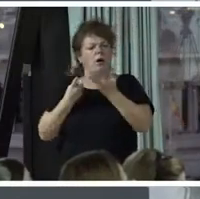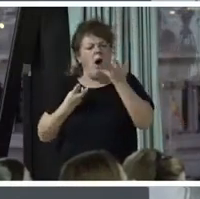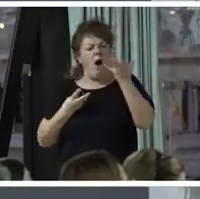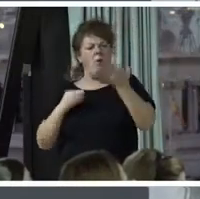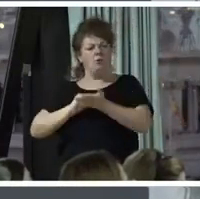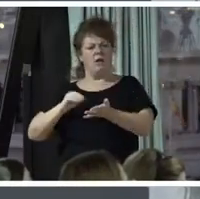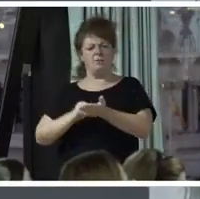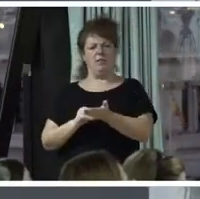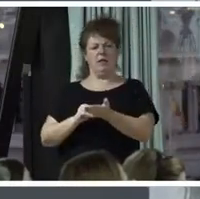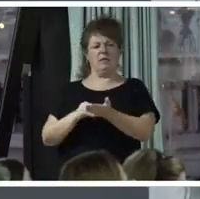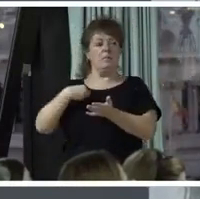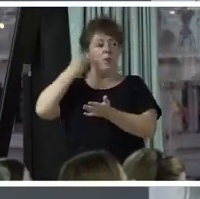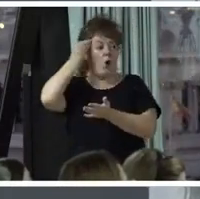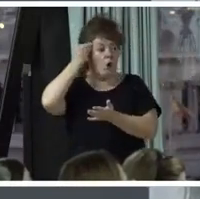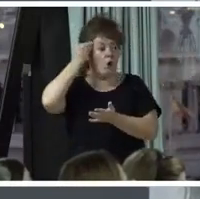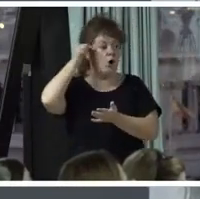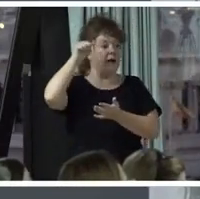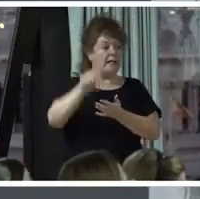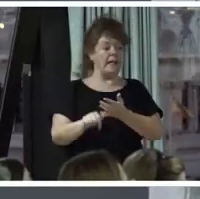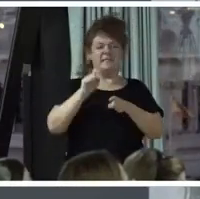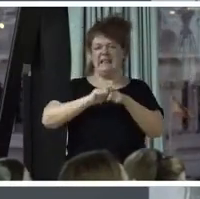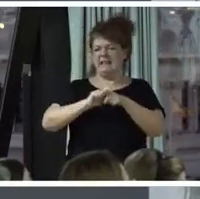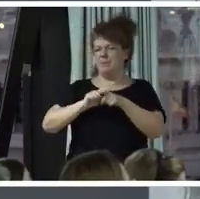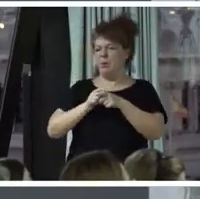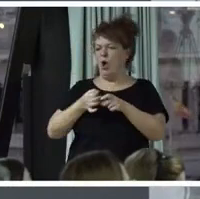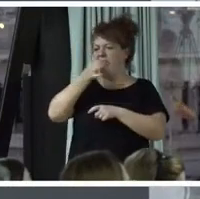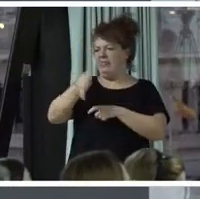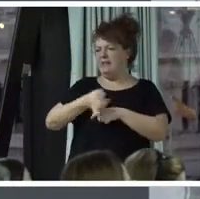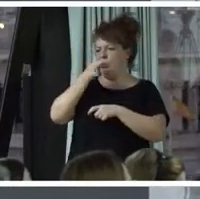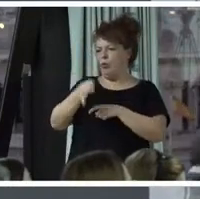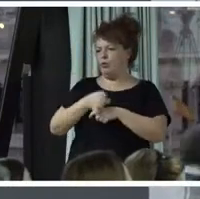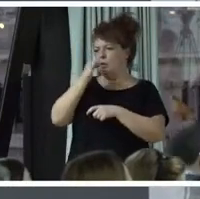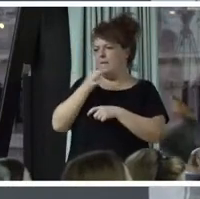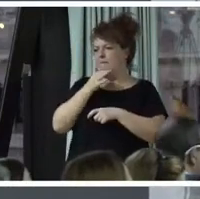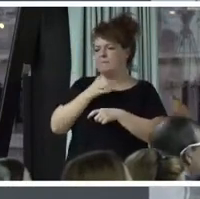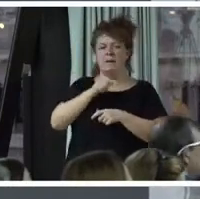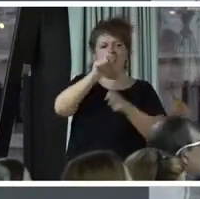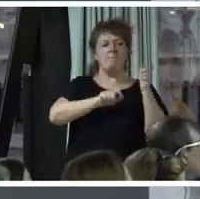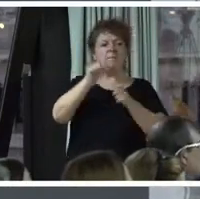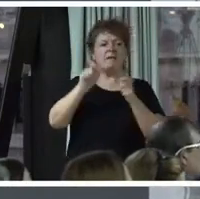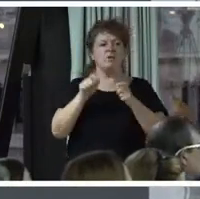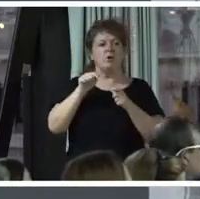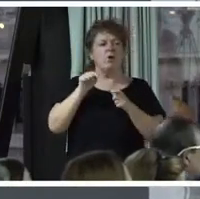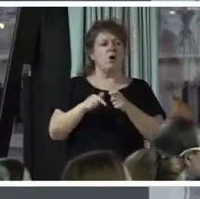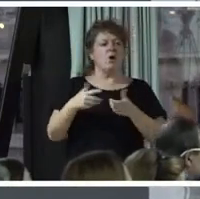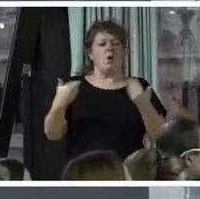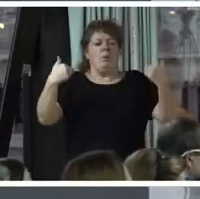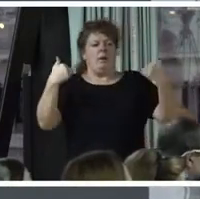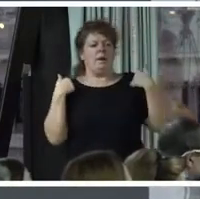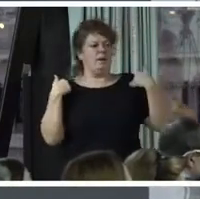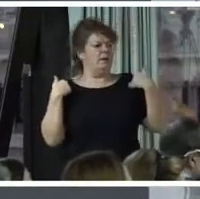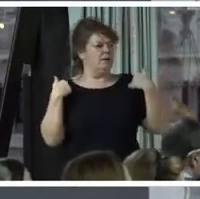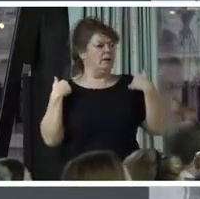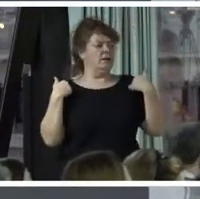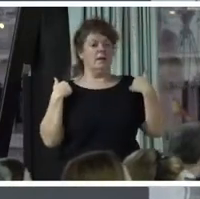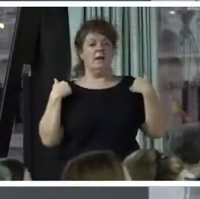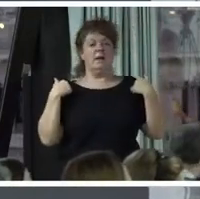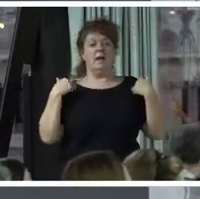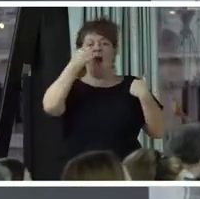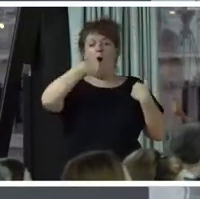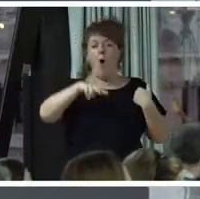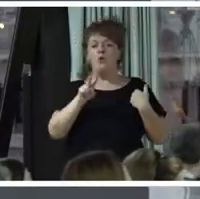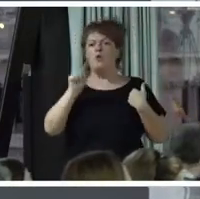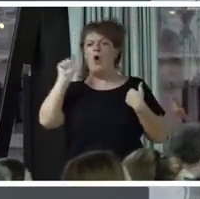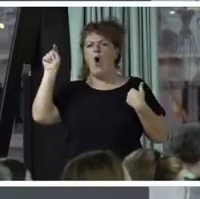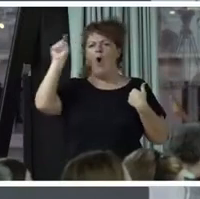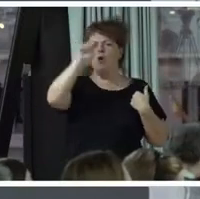ocasiones pero creo que este tipo de discursos en personas que tienen estos puestos de representación en Naciones Unidas